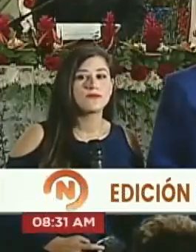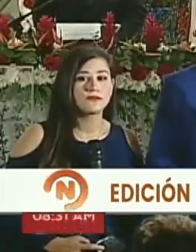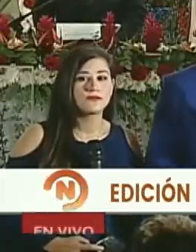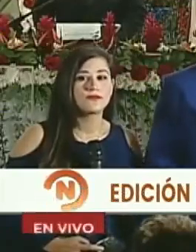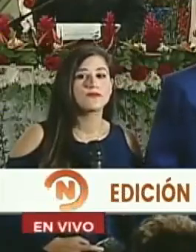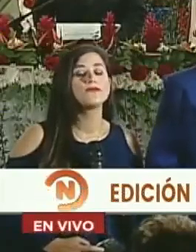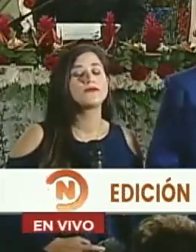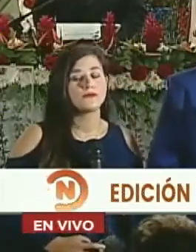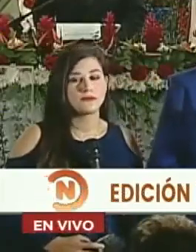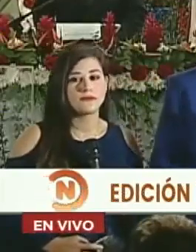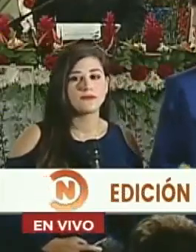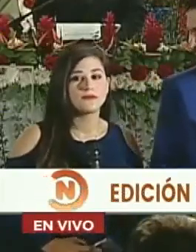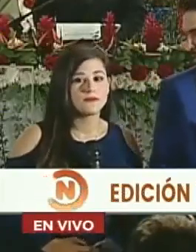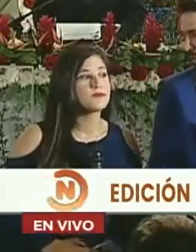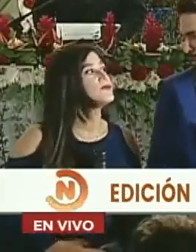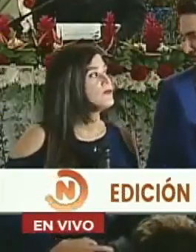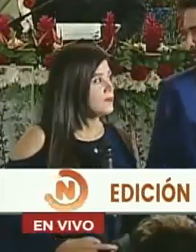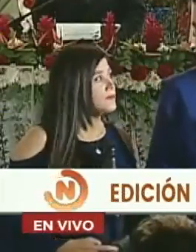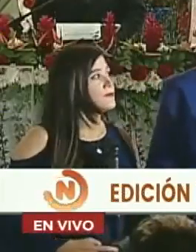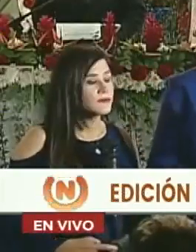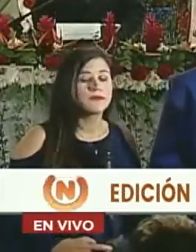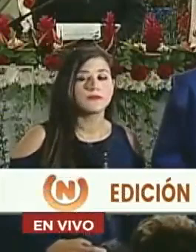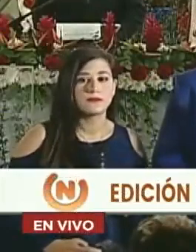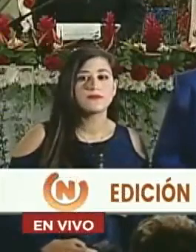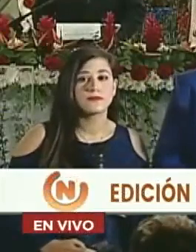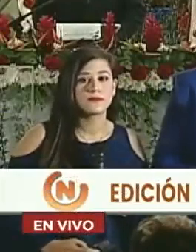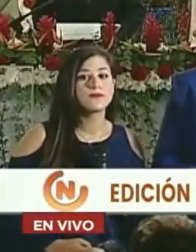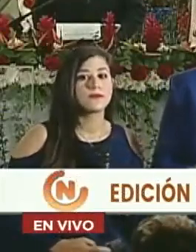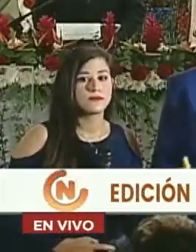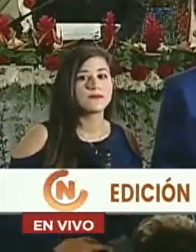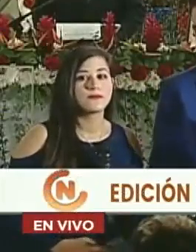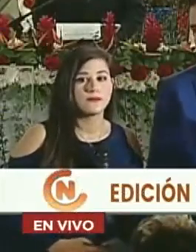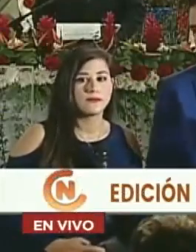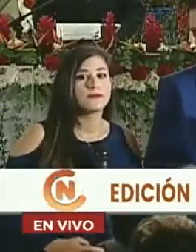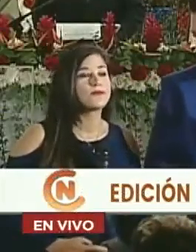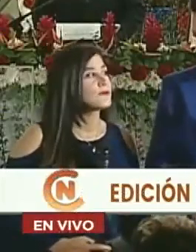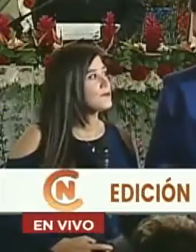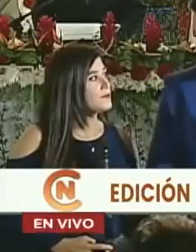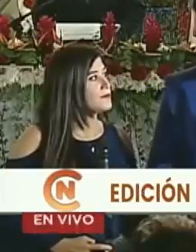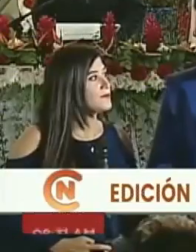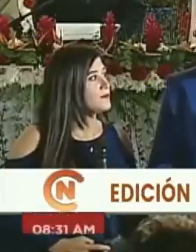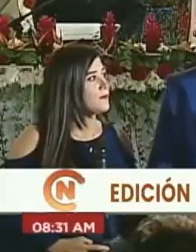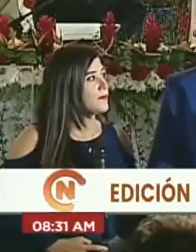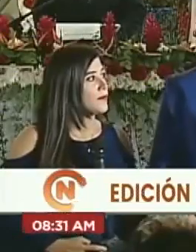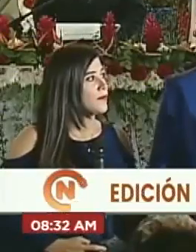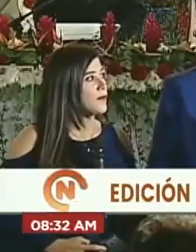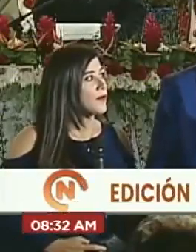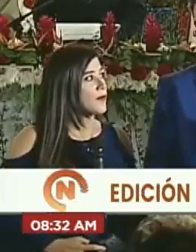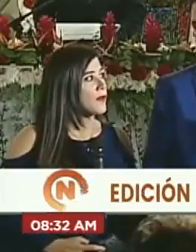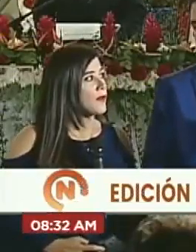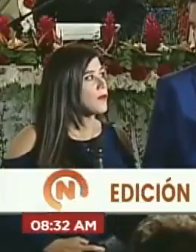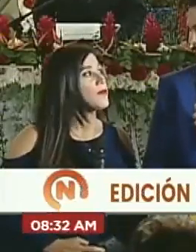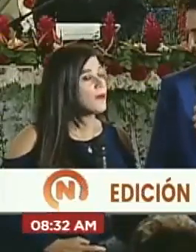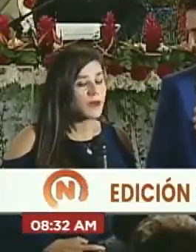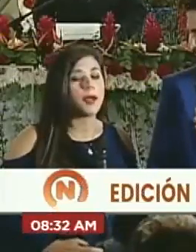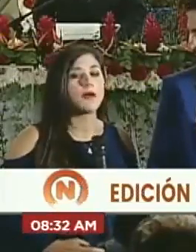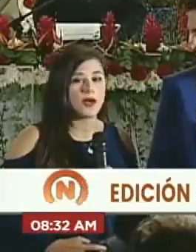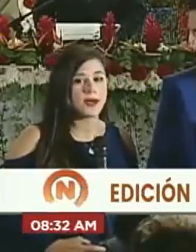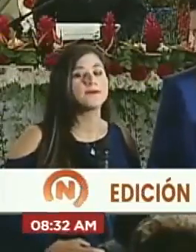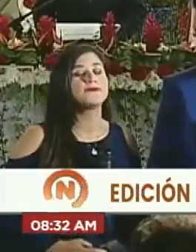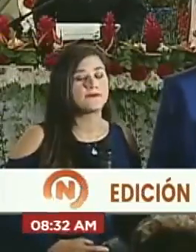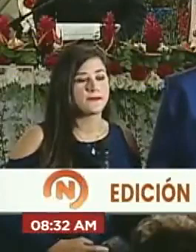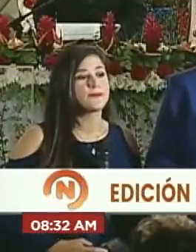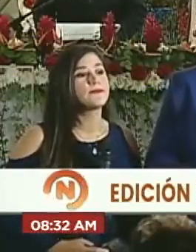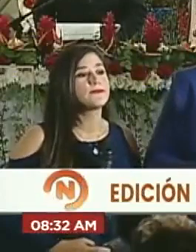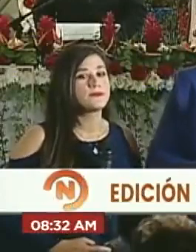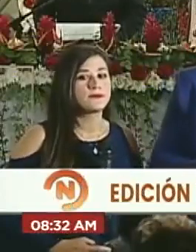se ha conmemorado no Ya por 78 años consecutivos valga la redundancia tanto en Caracas en esta iglesia que fue la pionera de